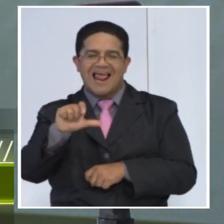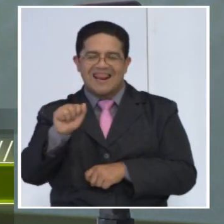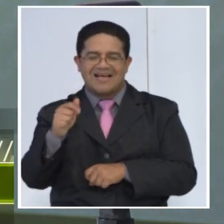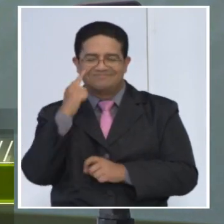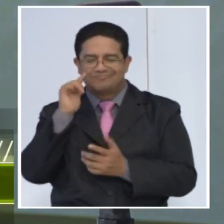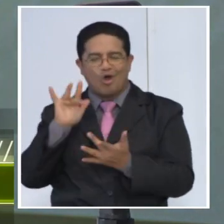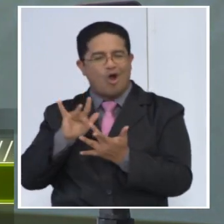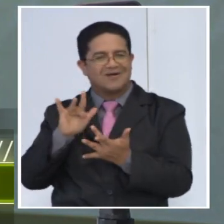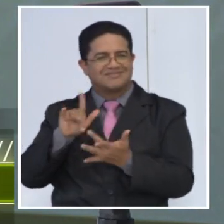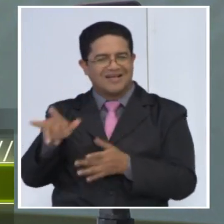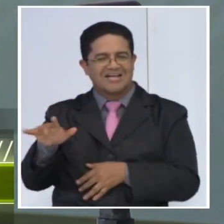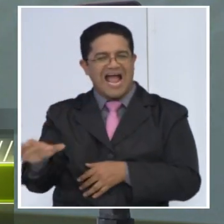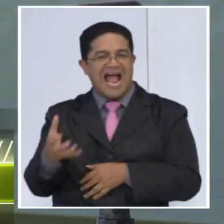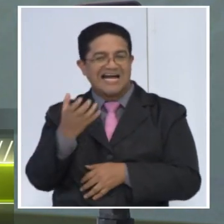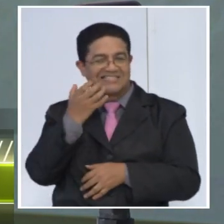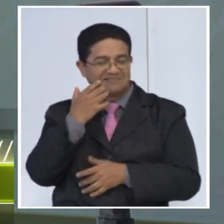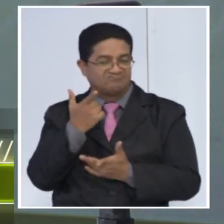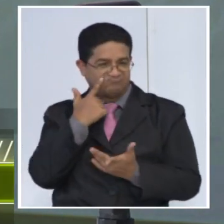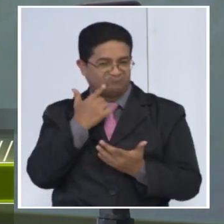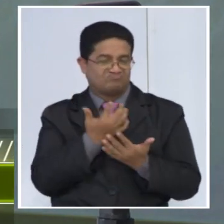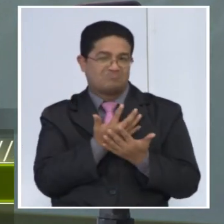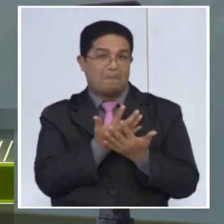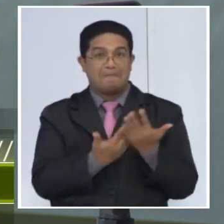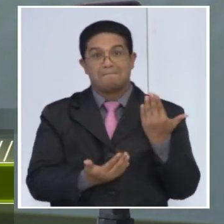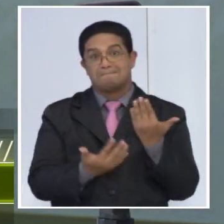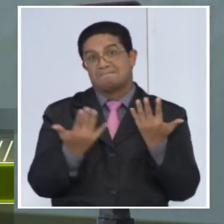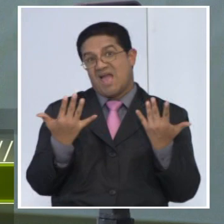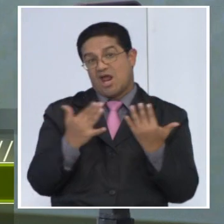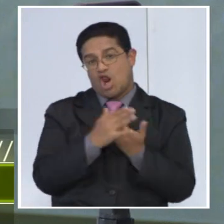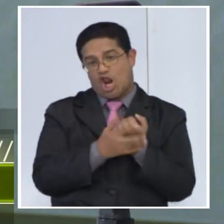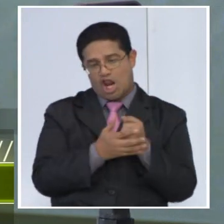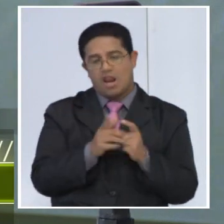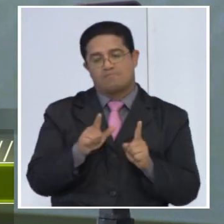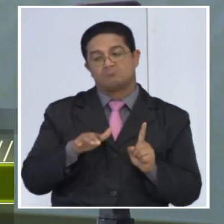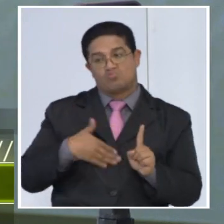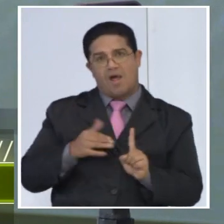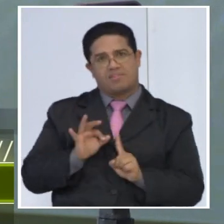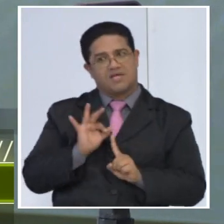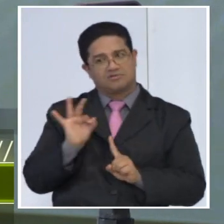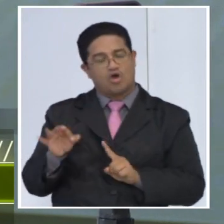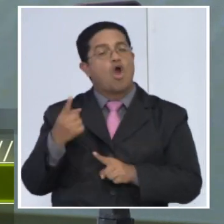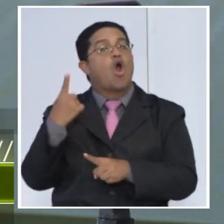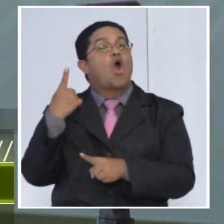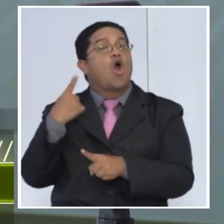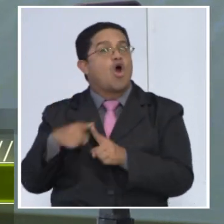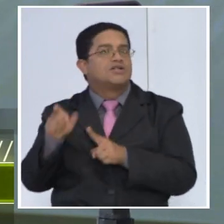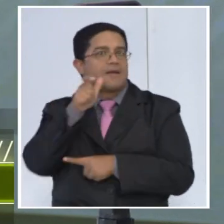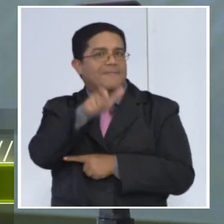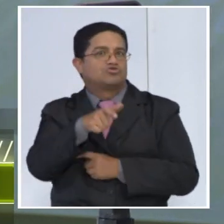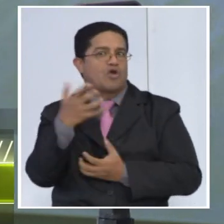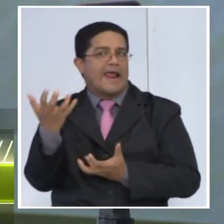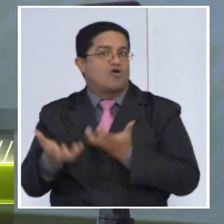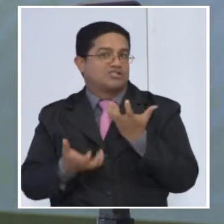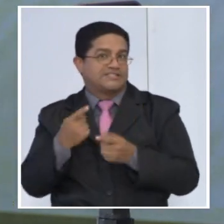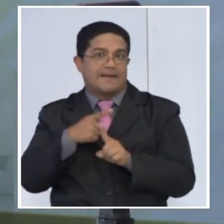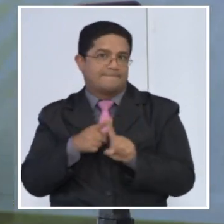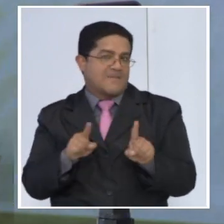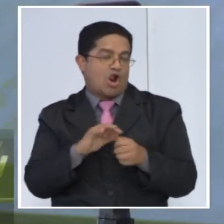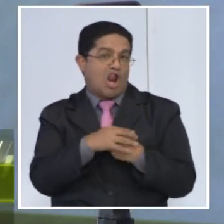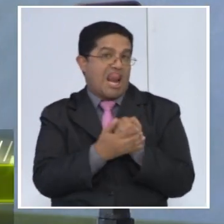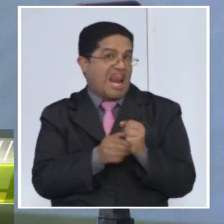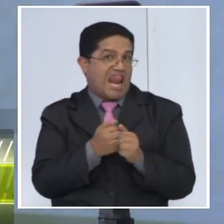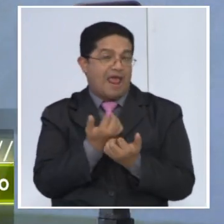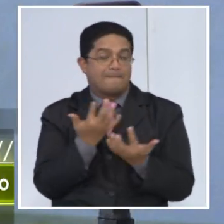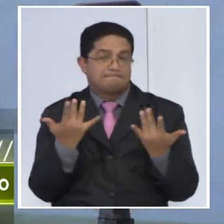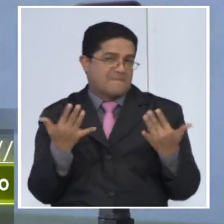alimentos contaminados. No nos lavamos las manos, pero además los alimentos se pueden contaminar cuando otras personas los manipulan y no se han lavado las manos después de ir al